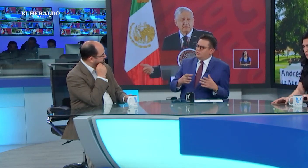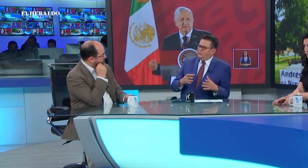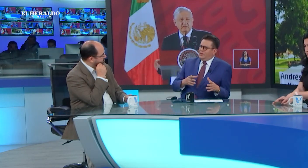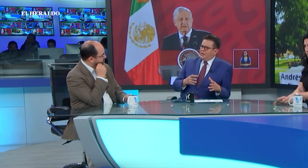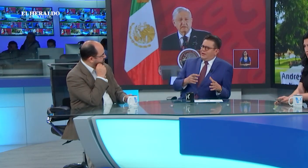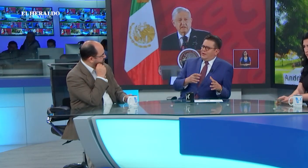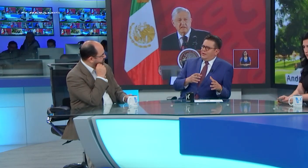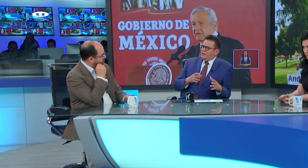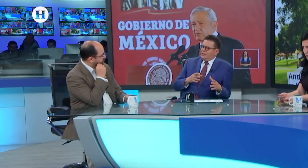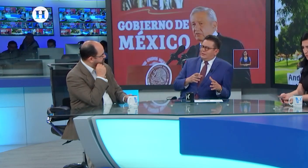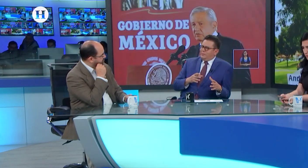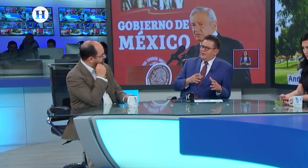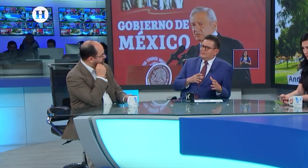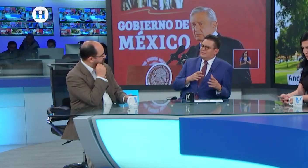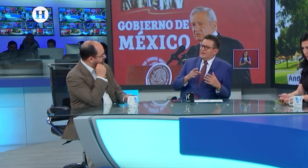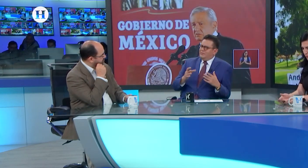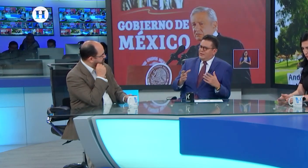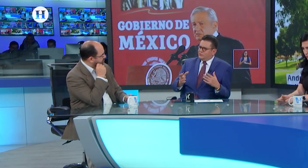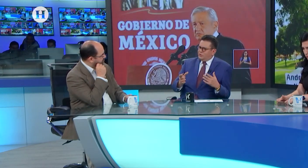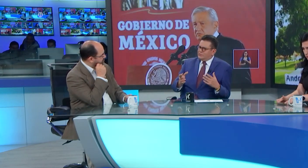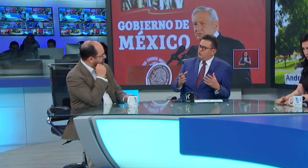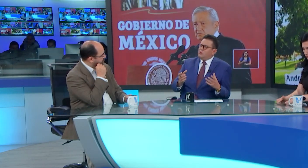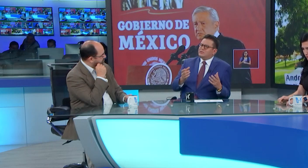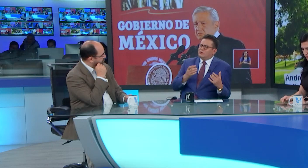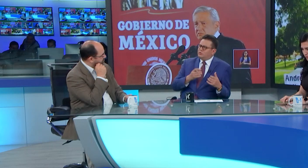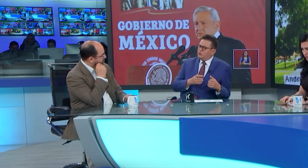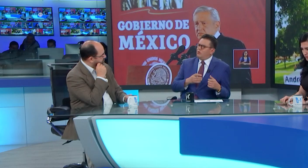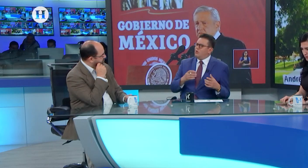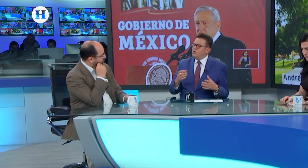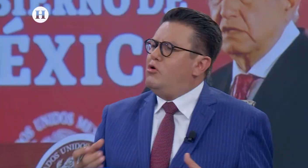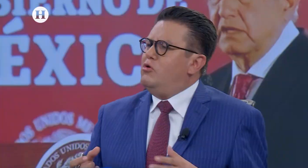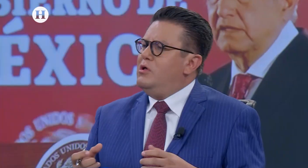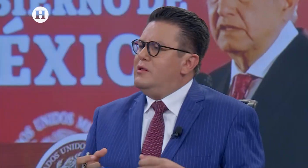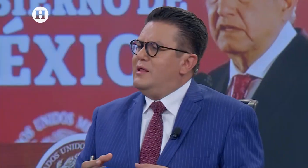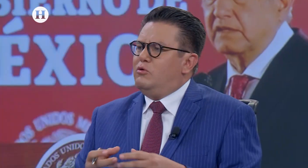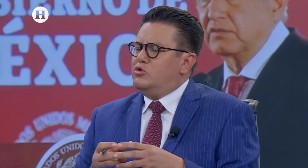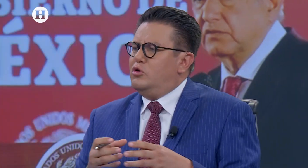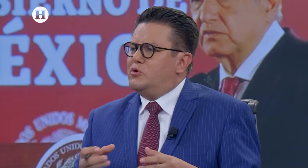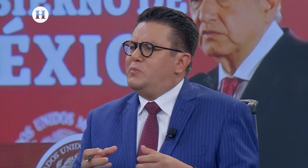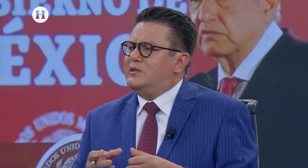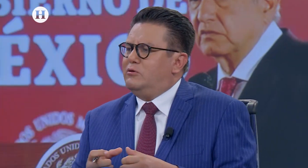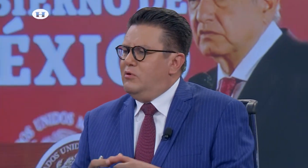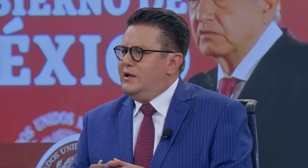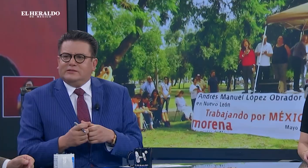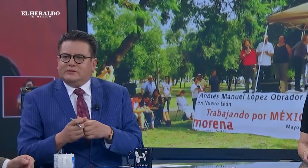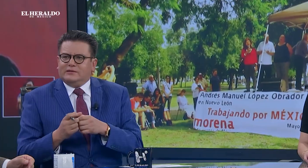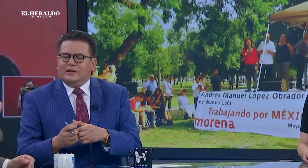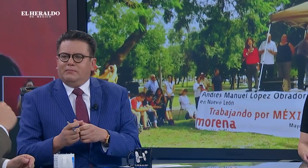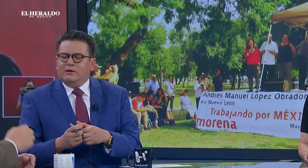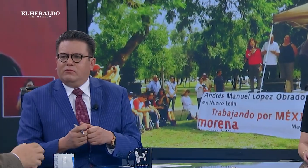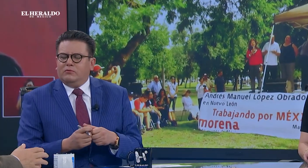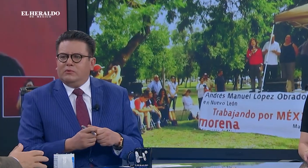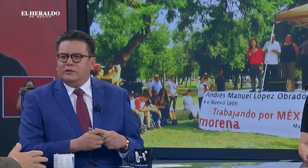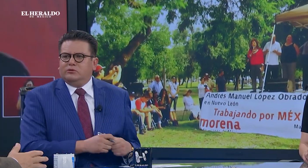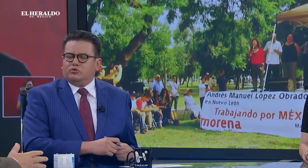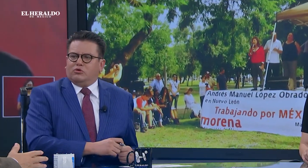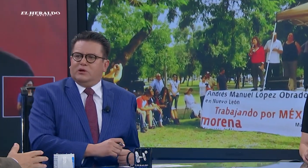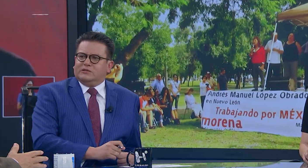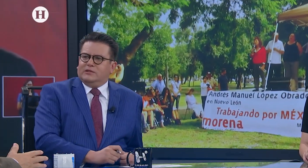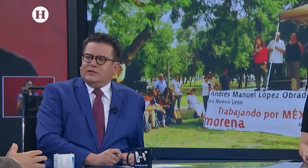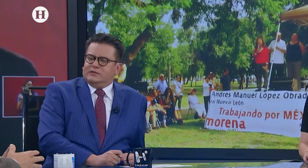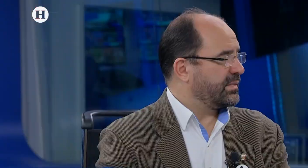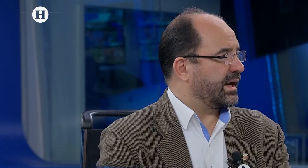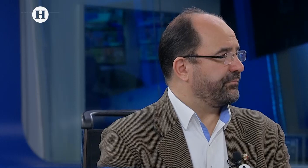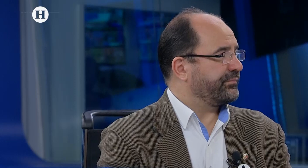¿Esto justifica también las descalificaciones? ¿Hubo este control o no de algunos grupos particulares de una institución